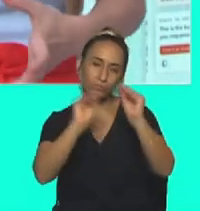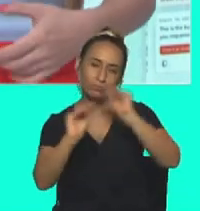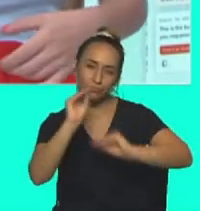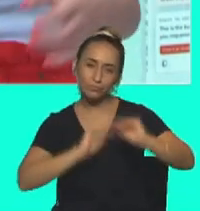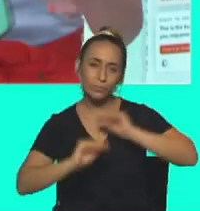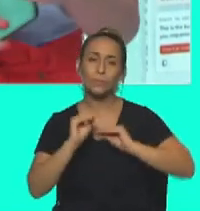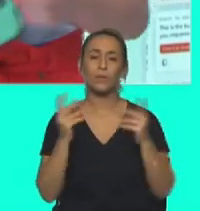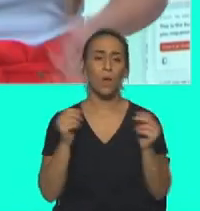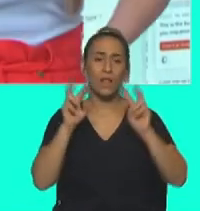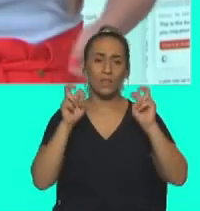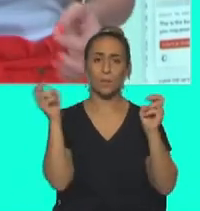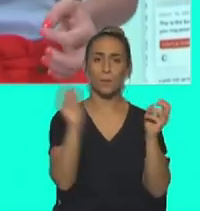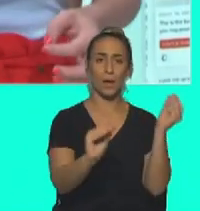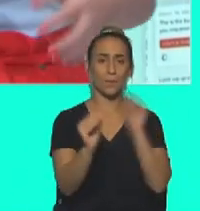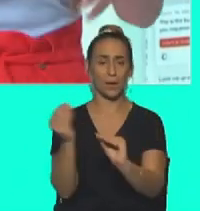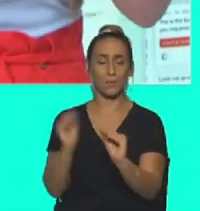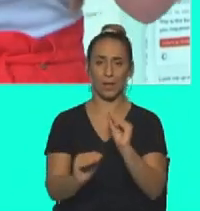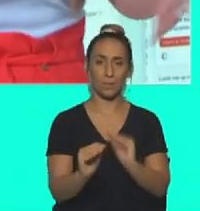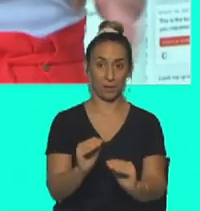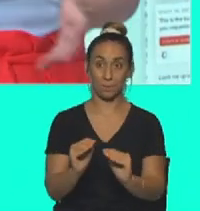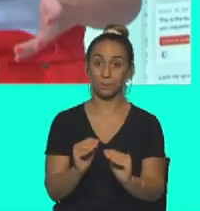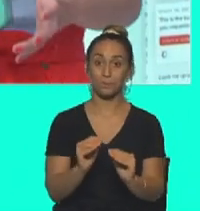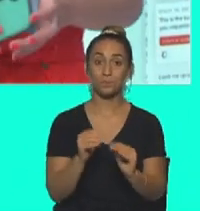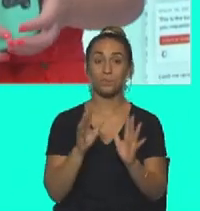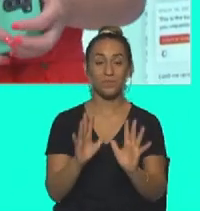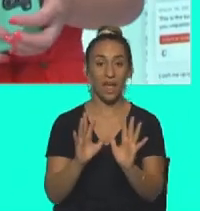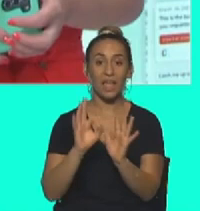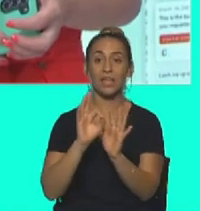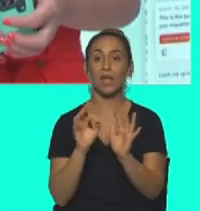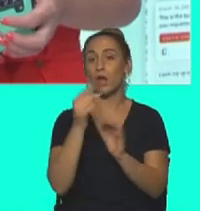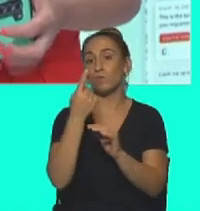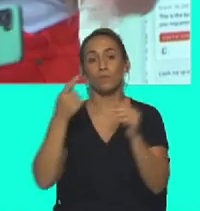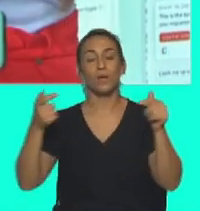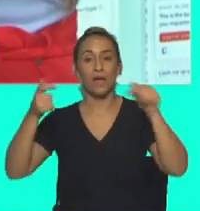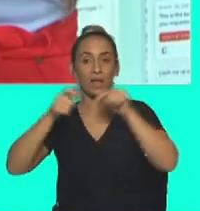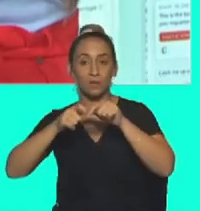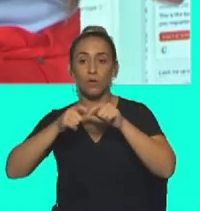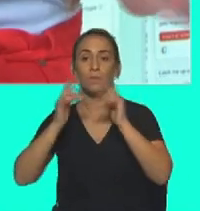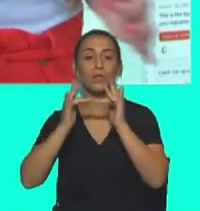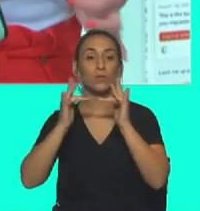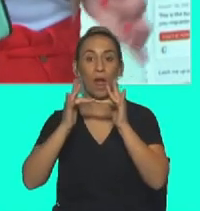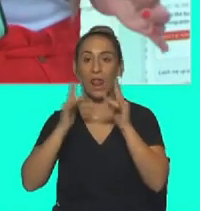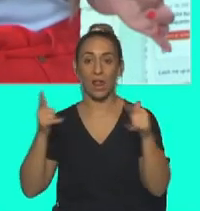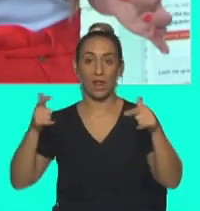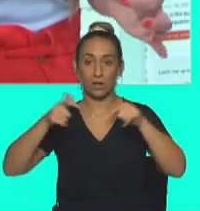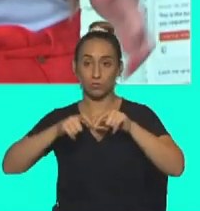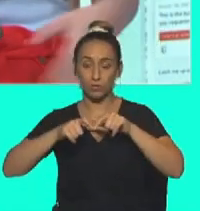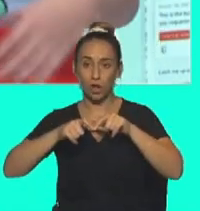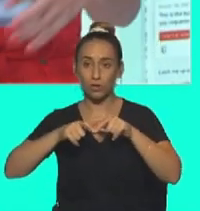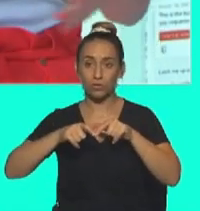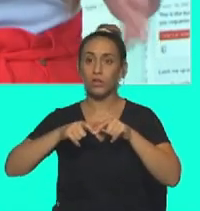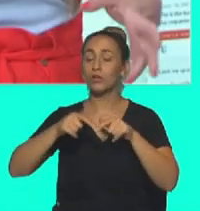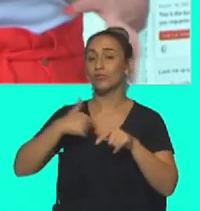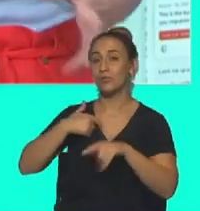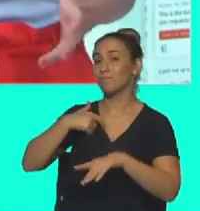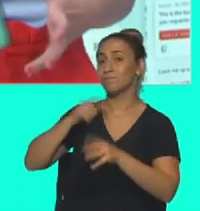hacer. En Microsoft Teams, que es la suite de reuniones virtuales, lo que va a hacer es te va a resumir una reunión en la que no